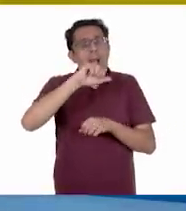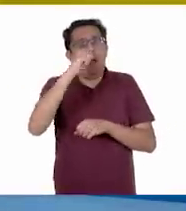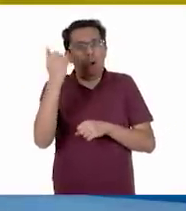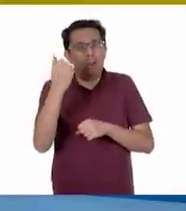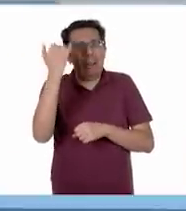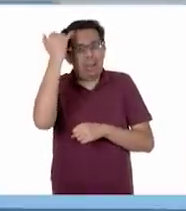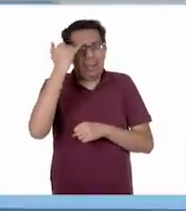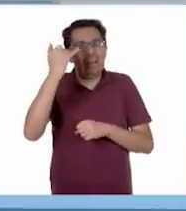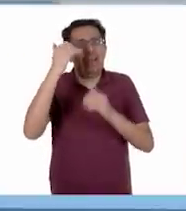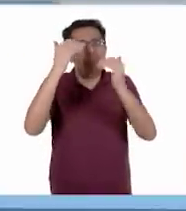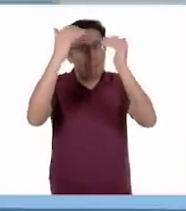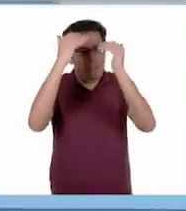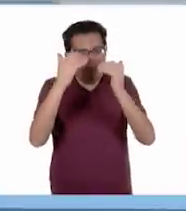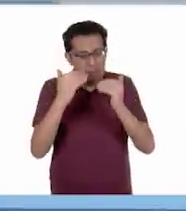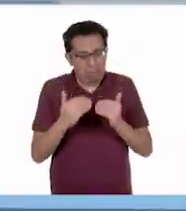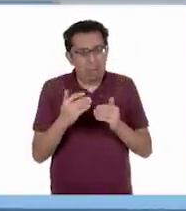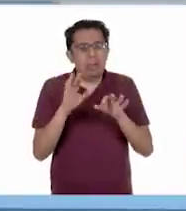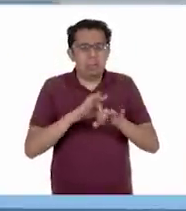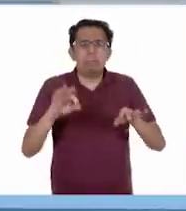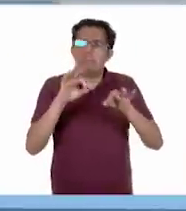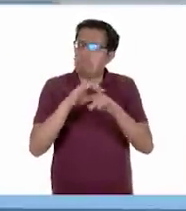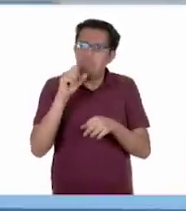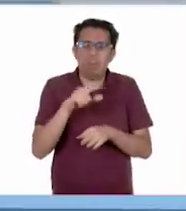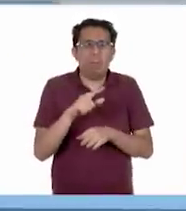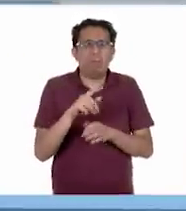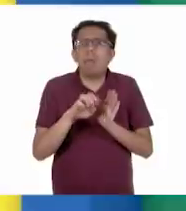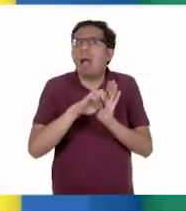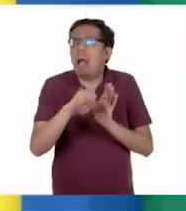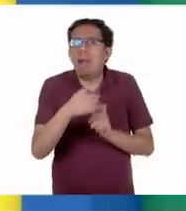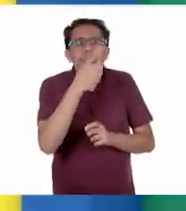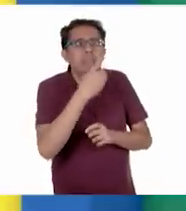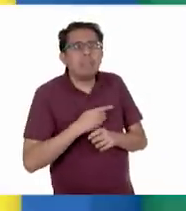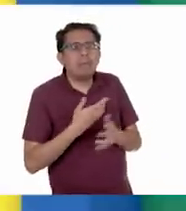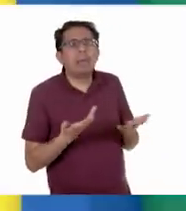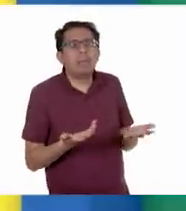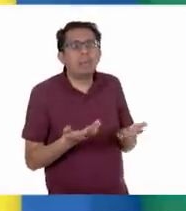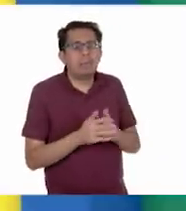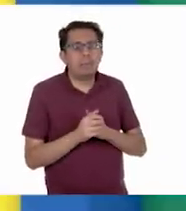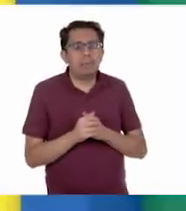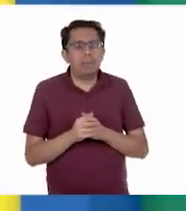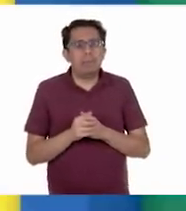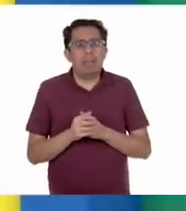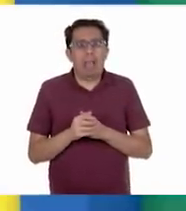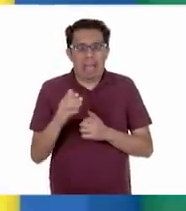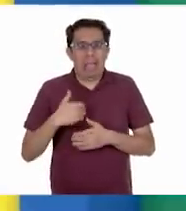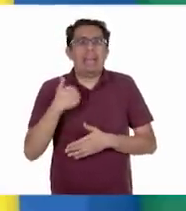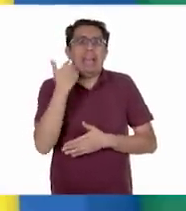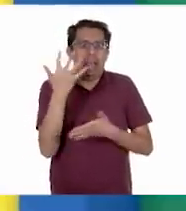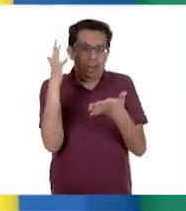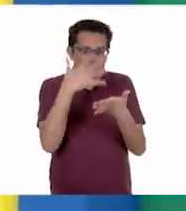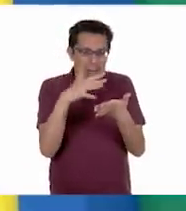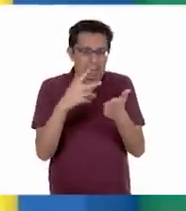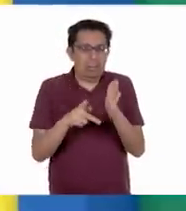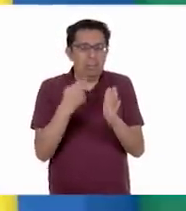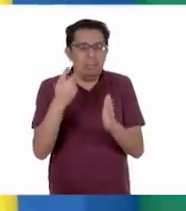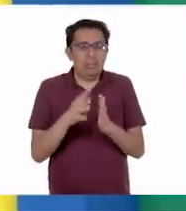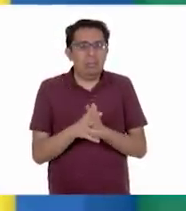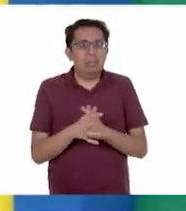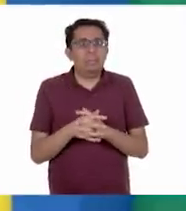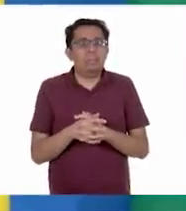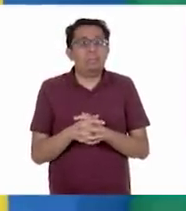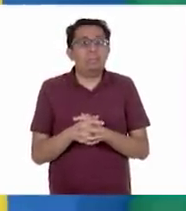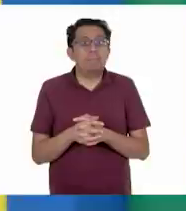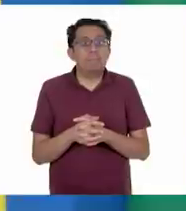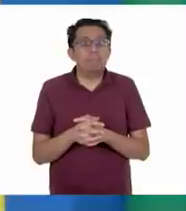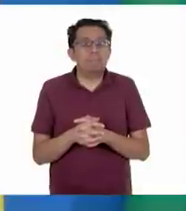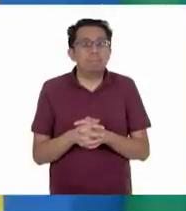importante. ¿Y cómo cuáles? ¿Me dejan leer el texto? ¿Sí? A mí me gustaría